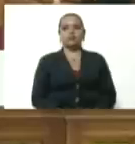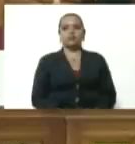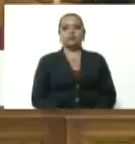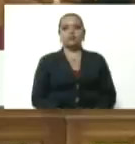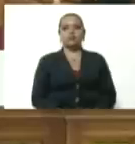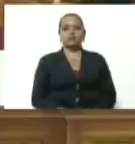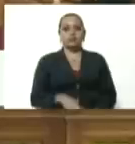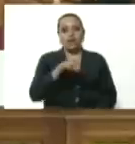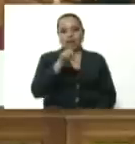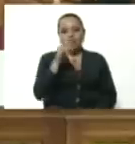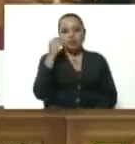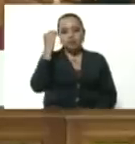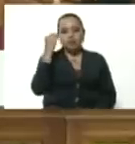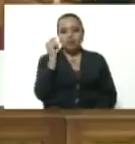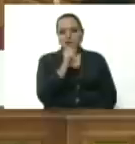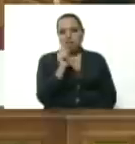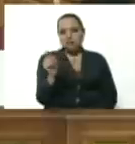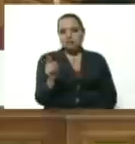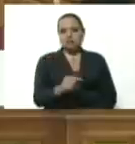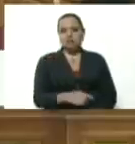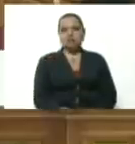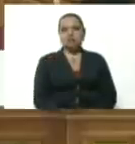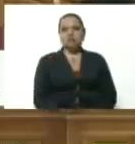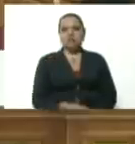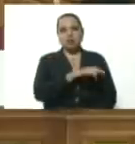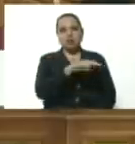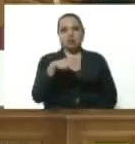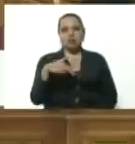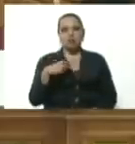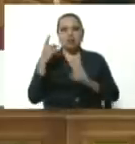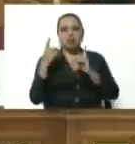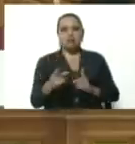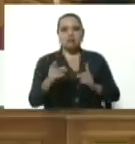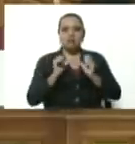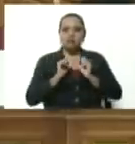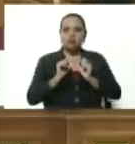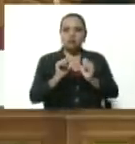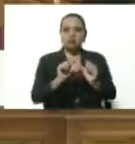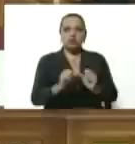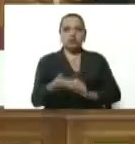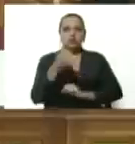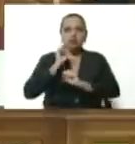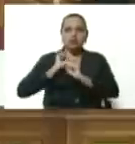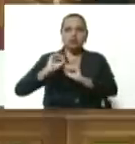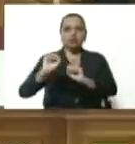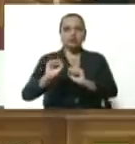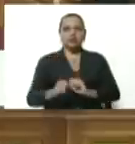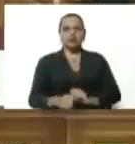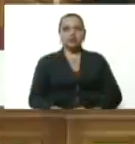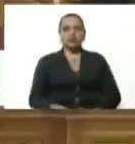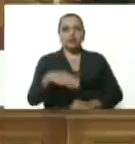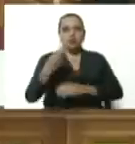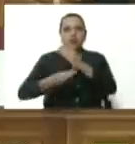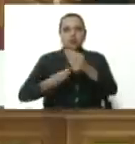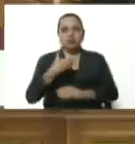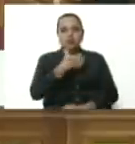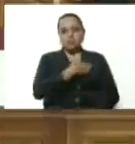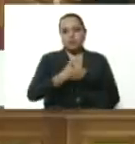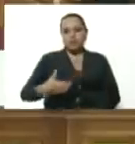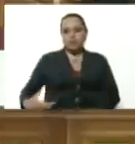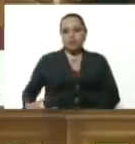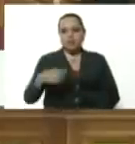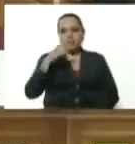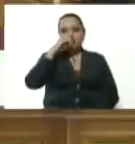Ellos creen eso. Y nosotros debemos pasar al contraataque. Lo que hizo el presidente